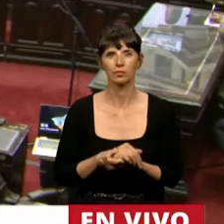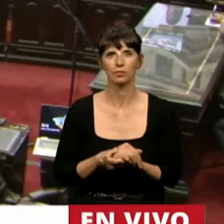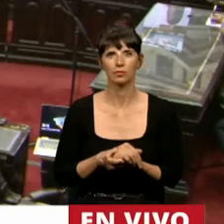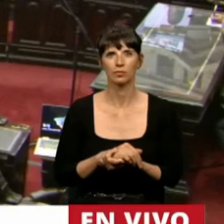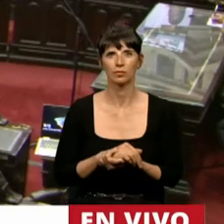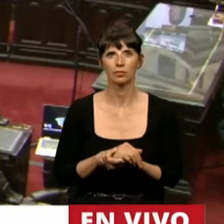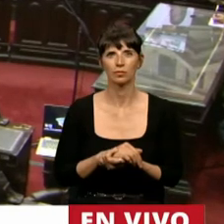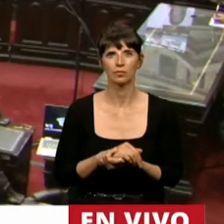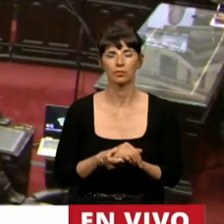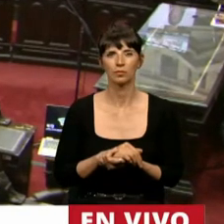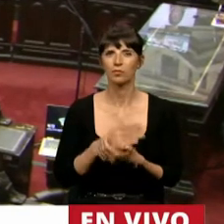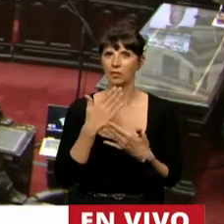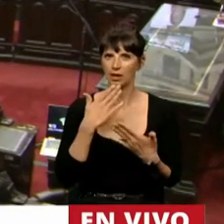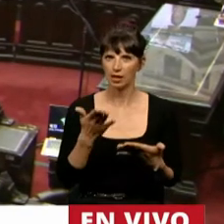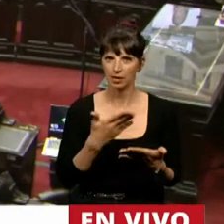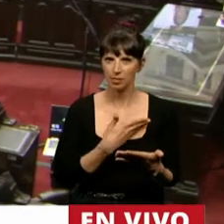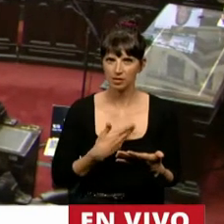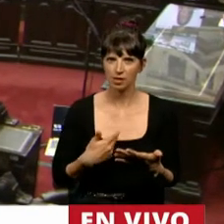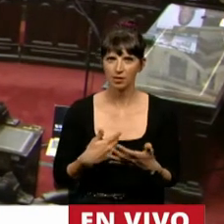Gracias, presidente.